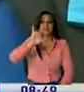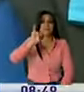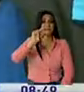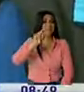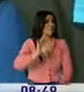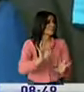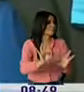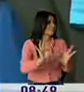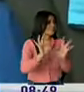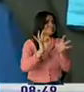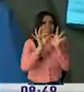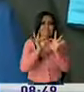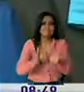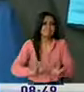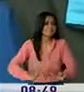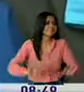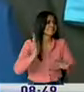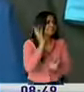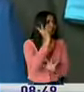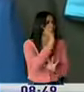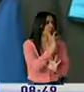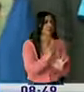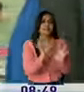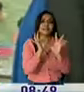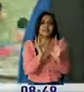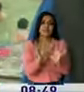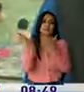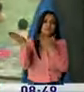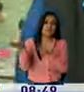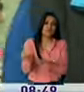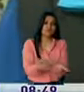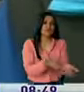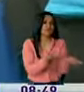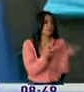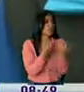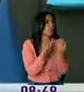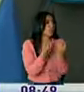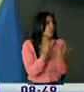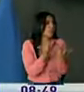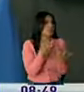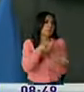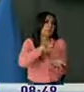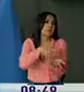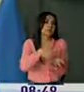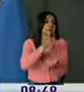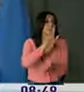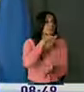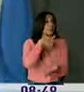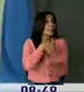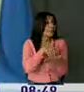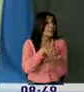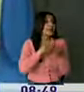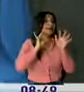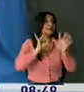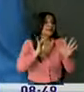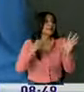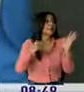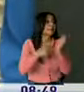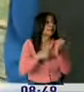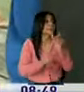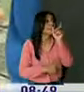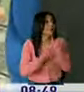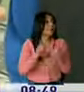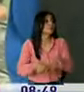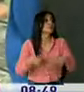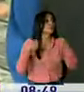y estamos preparados para esperar una cantidad por lo menos de unas 5.000 a 7.000 personas diarias.